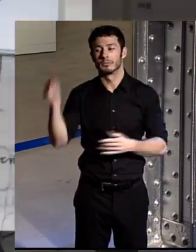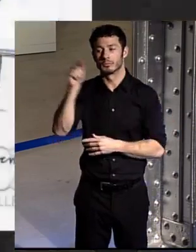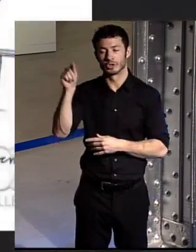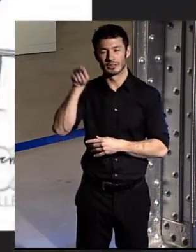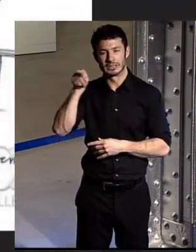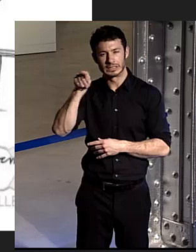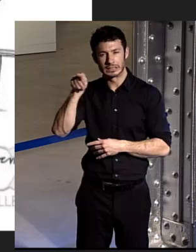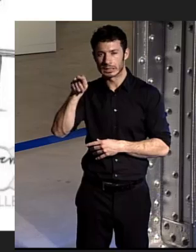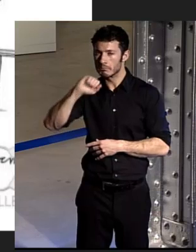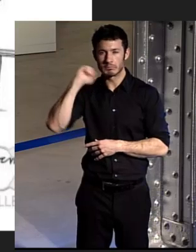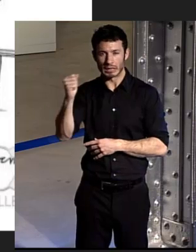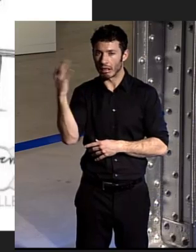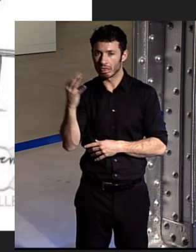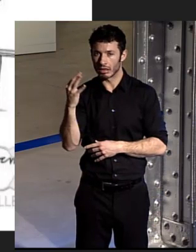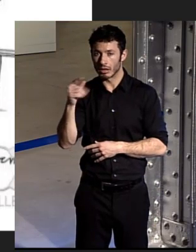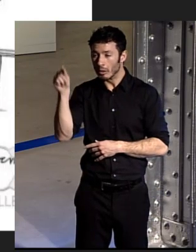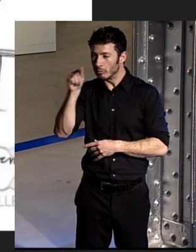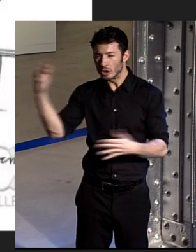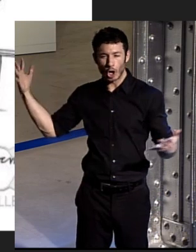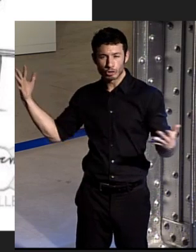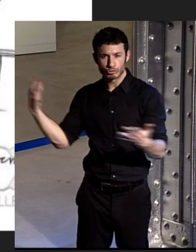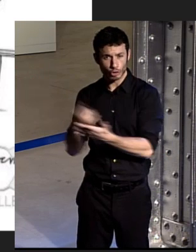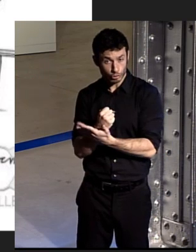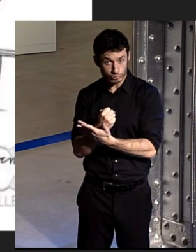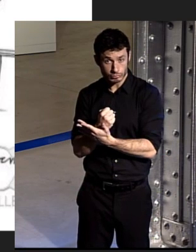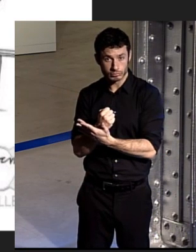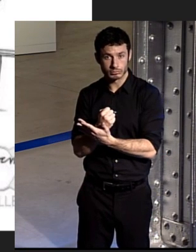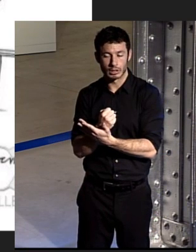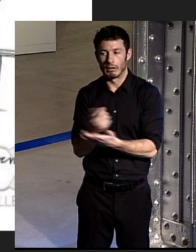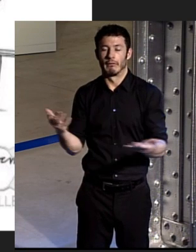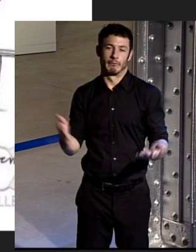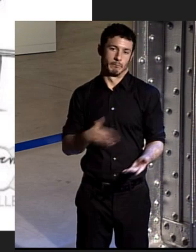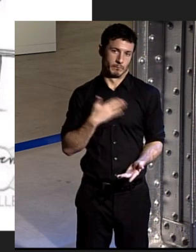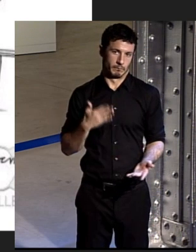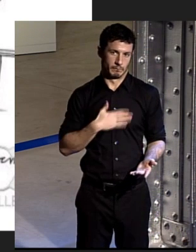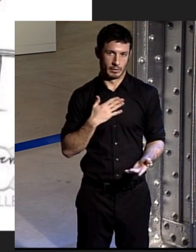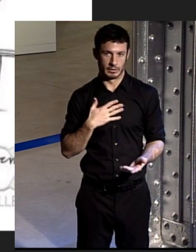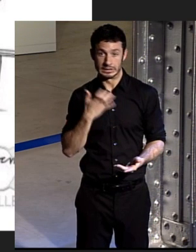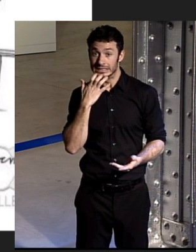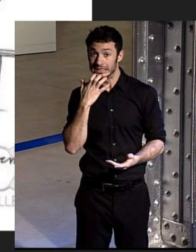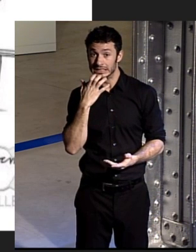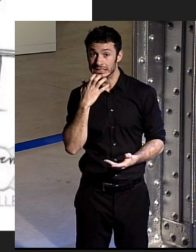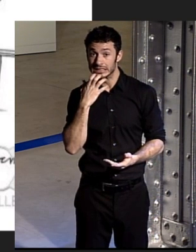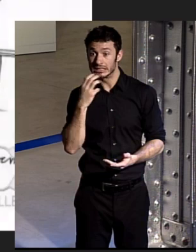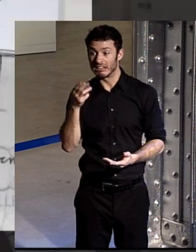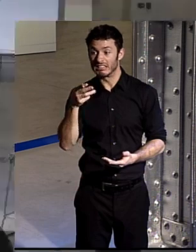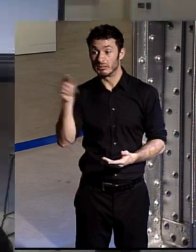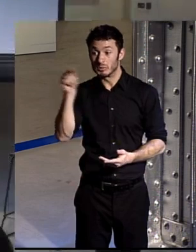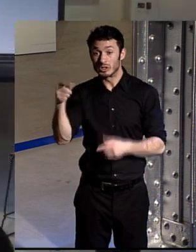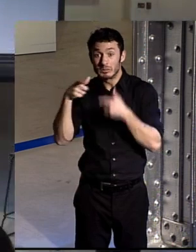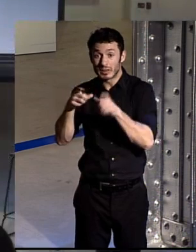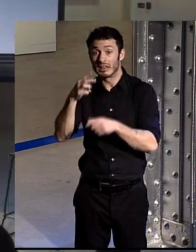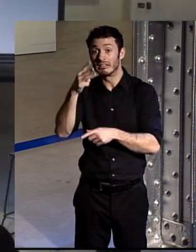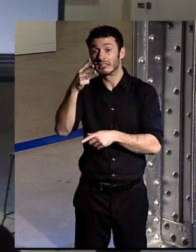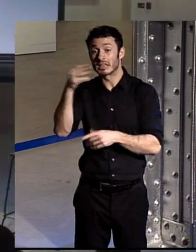hay que matar es el mosquito. ¡A todos los mosquitos! Hombre, provecillos, ¿no? Si hay 3.500 especies, tienen